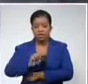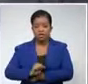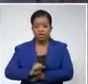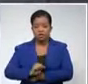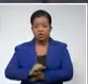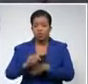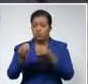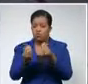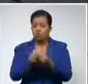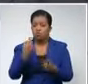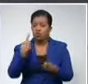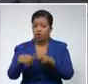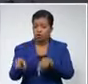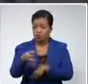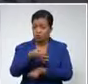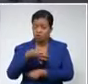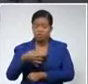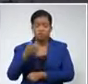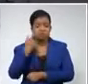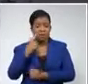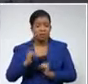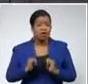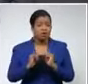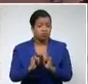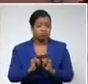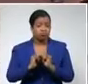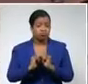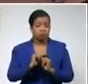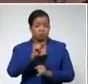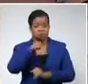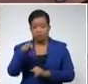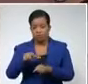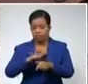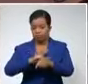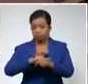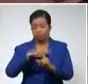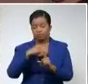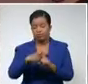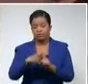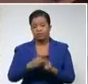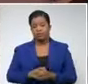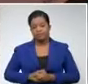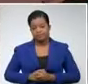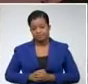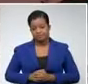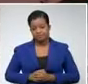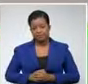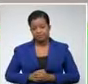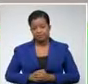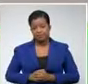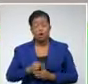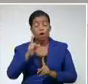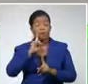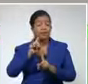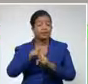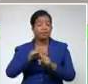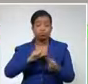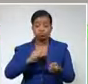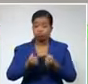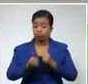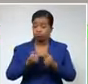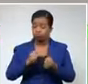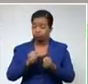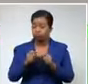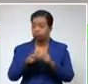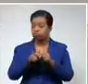Juan y Martínez reportan la mayor cantidad de enfermos. Para contrarrestar la situación se incrementan las inspecciones sanitarias